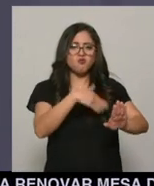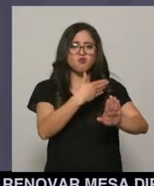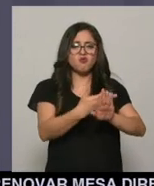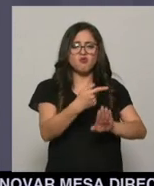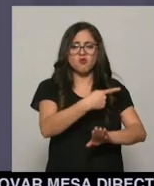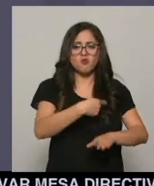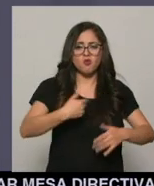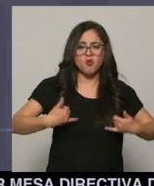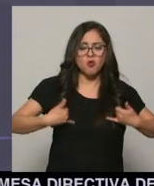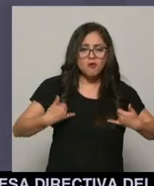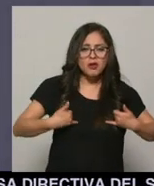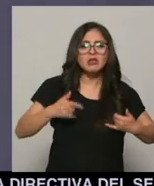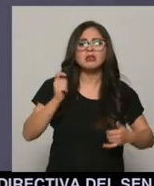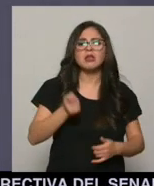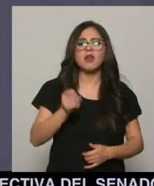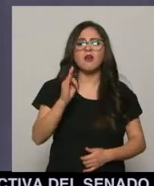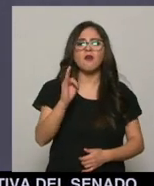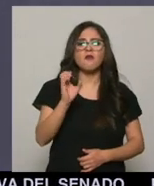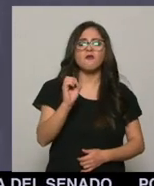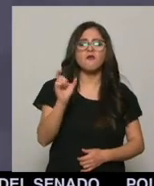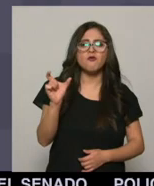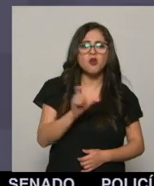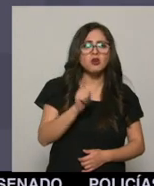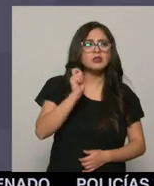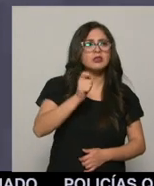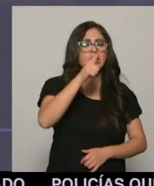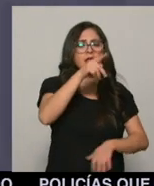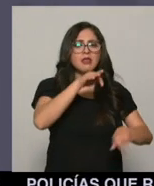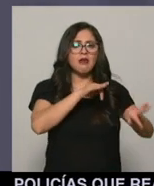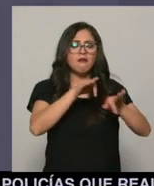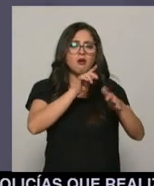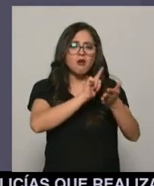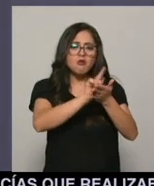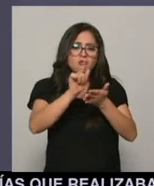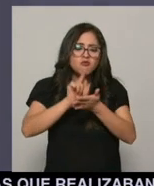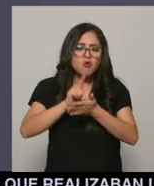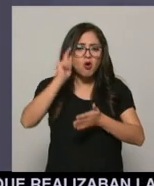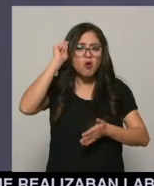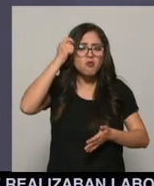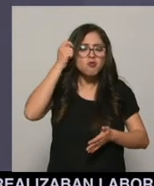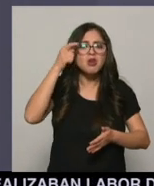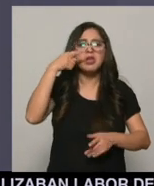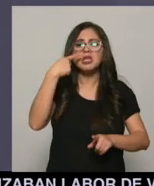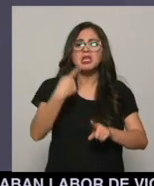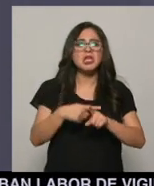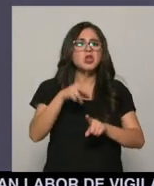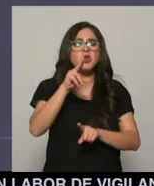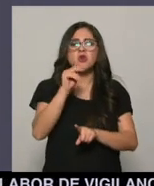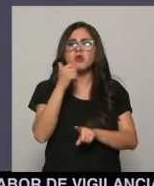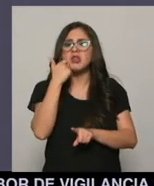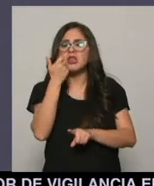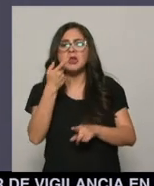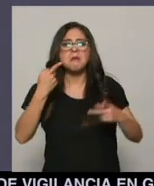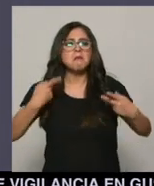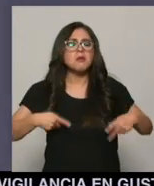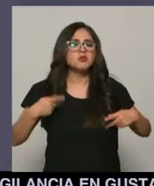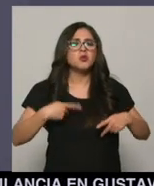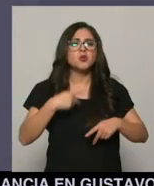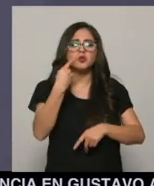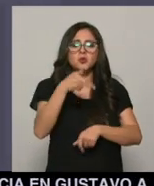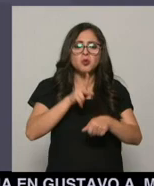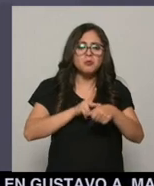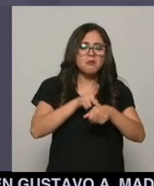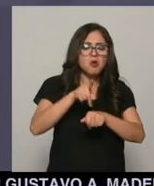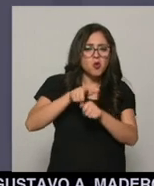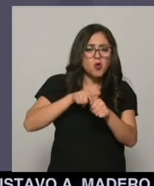que los trabajos domésticos en Estados Unidos no los querían hacer ni los negros. Es decir, ahí